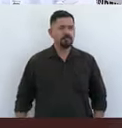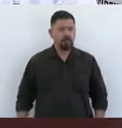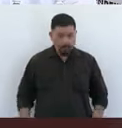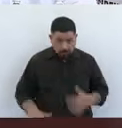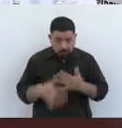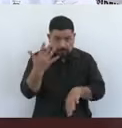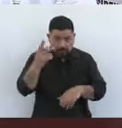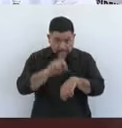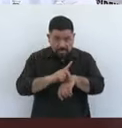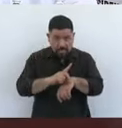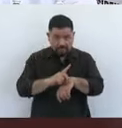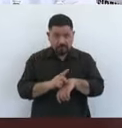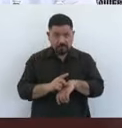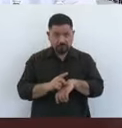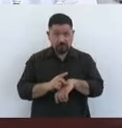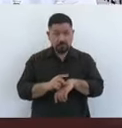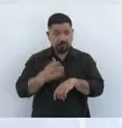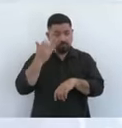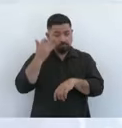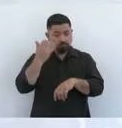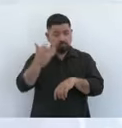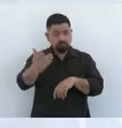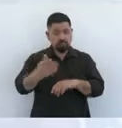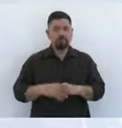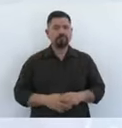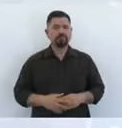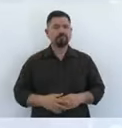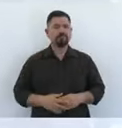15 días, a más tardar.